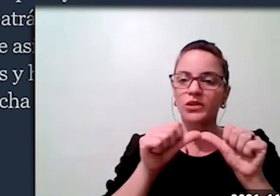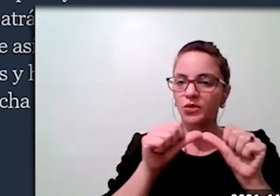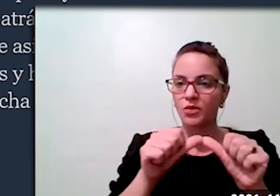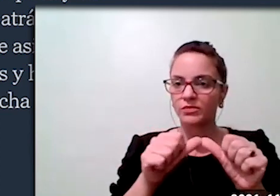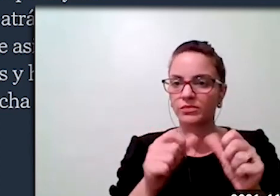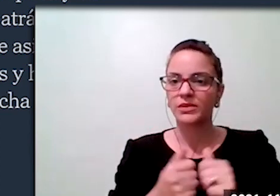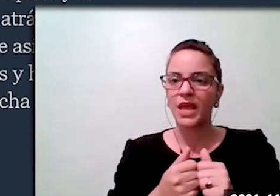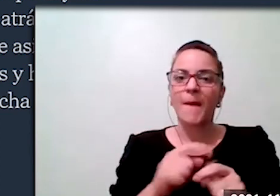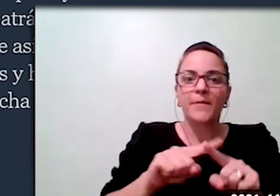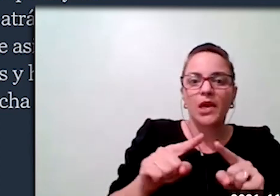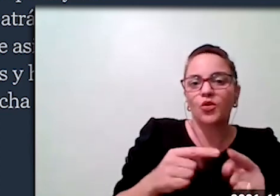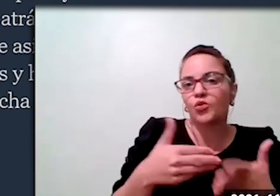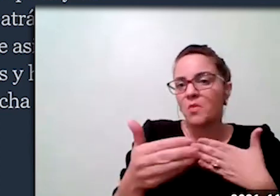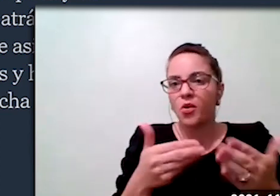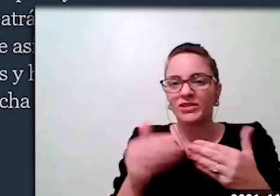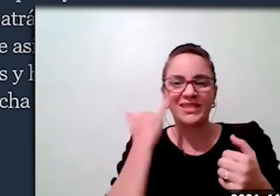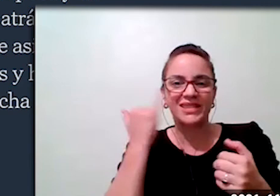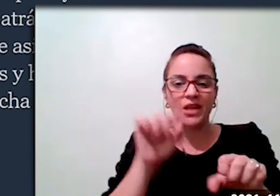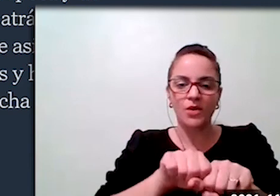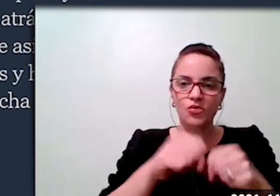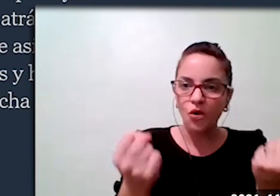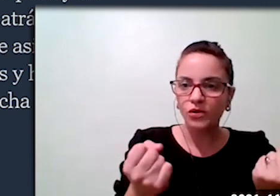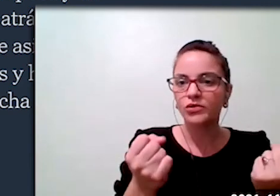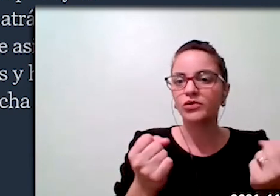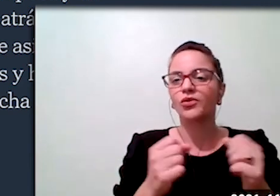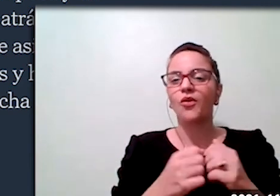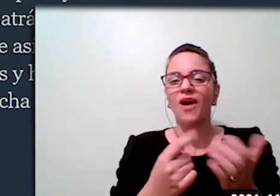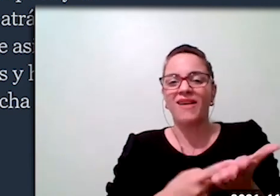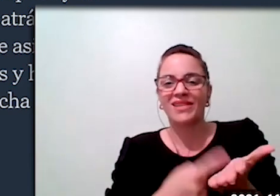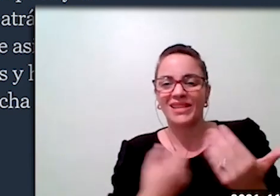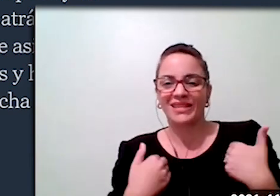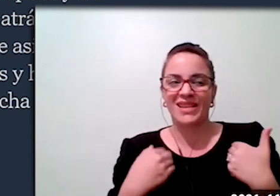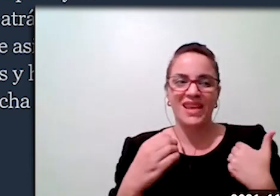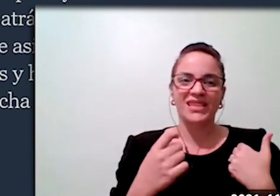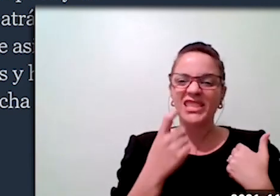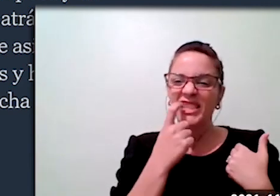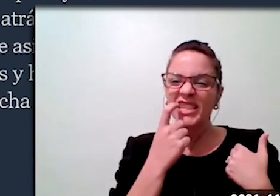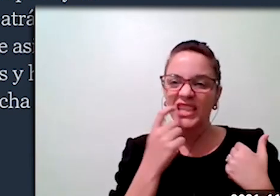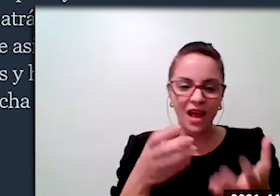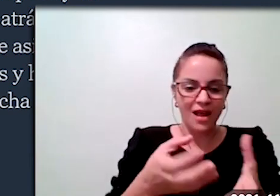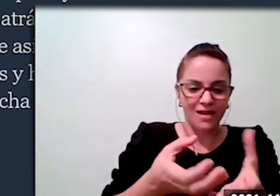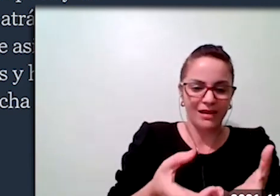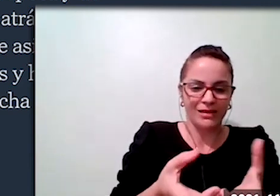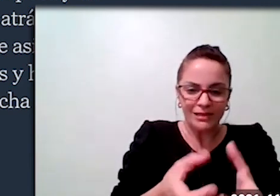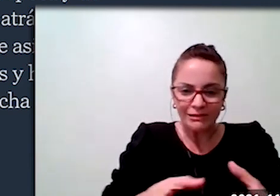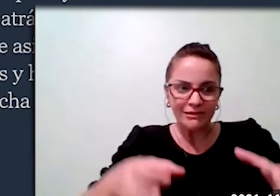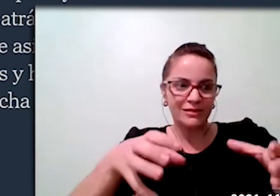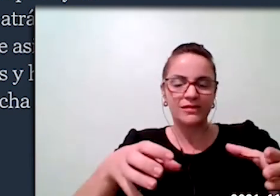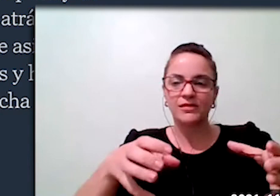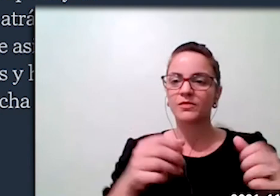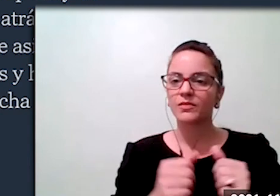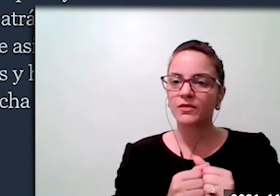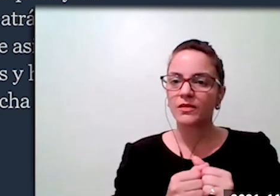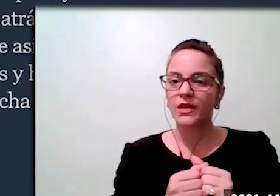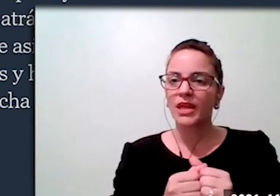cosas rotas, cristales destruidos por el tiempo, o que pensábamos destruidos por el